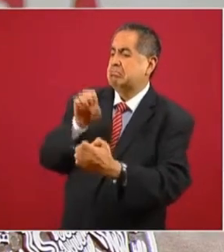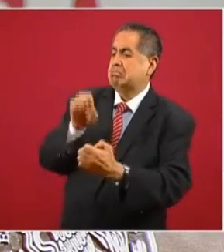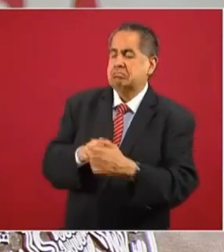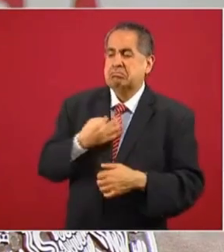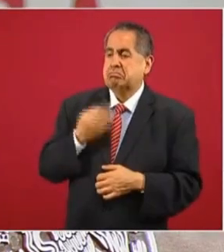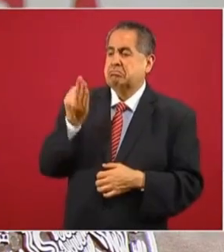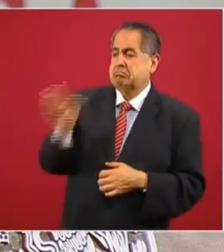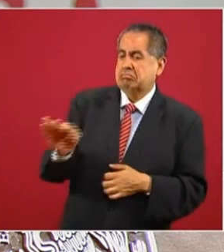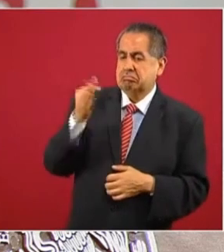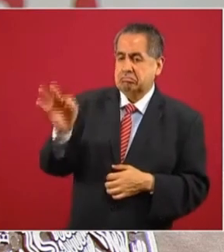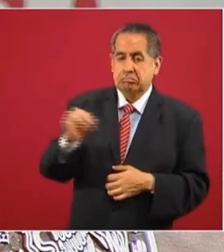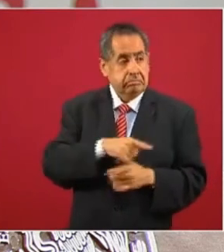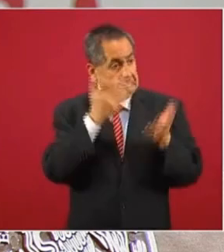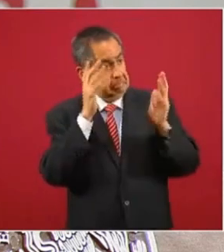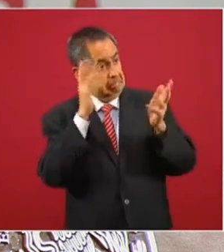traicionan al pueblo.